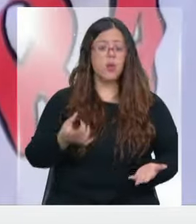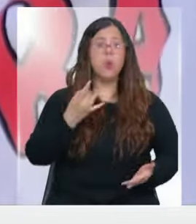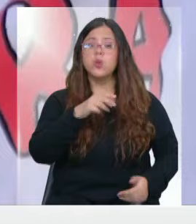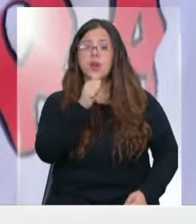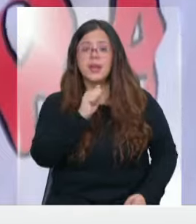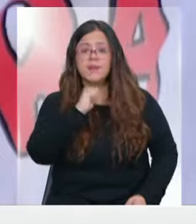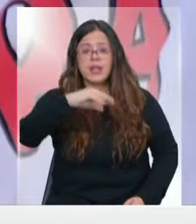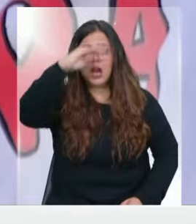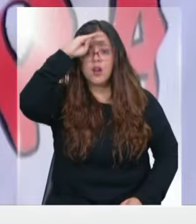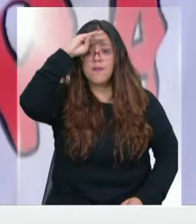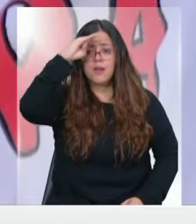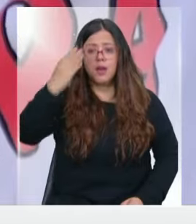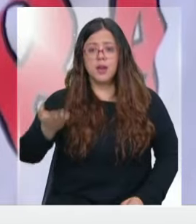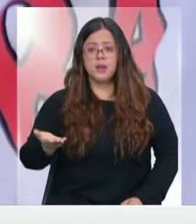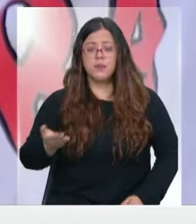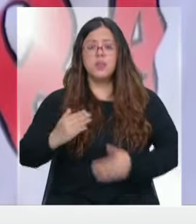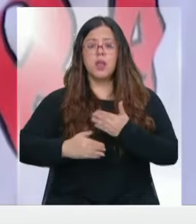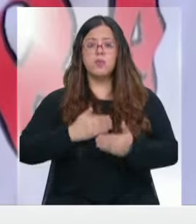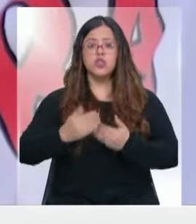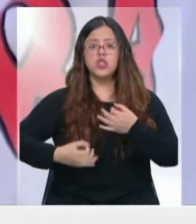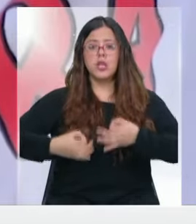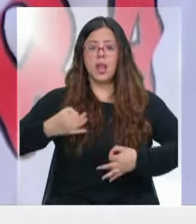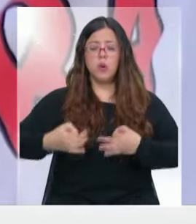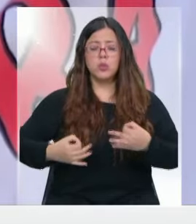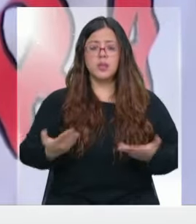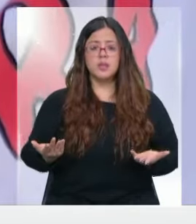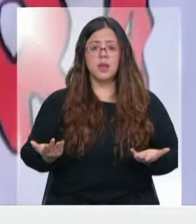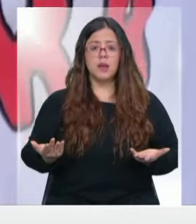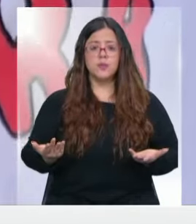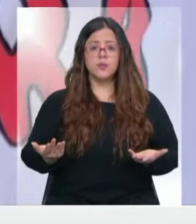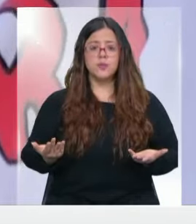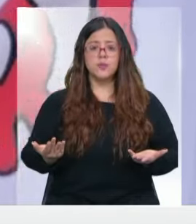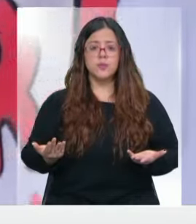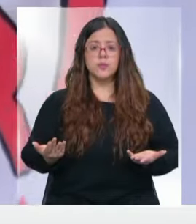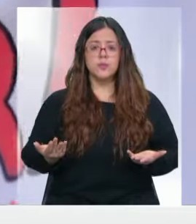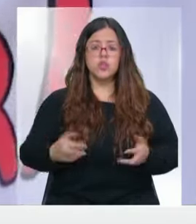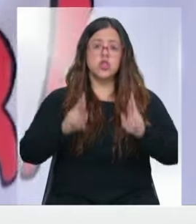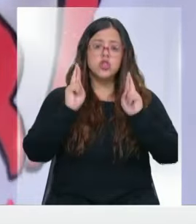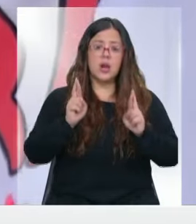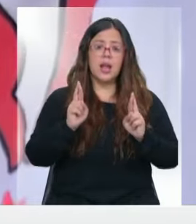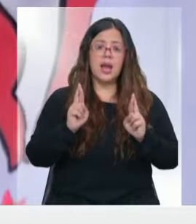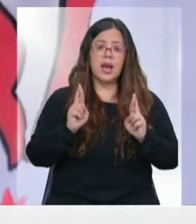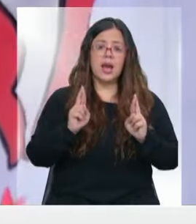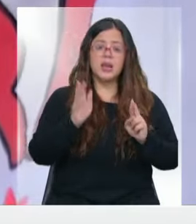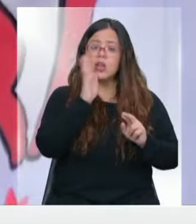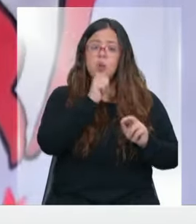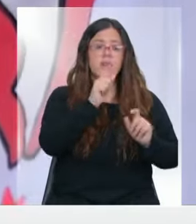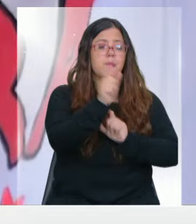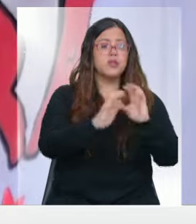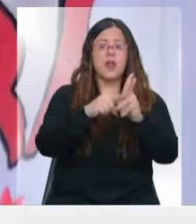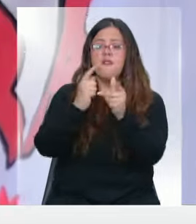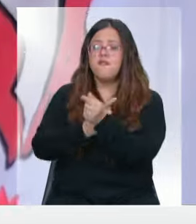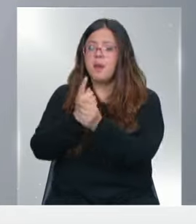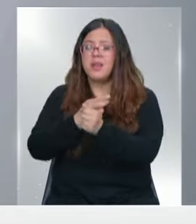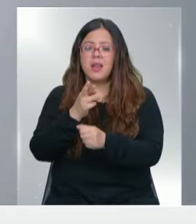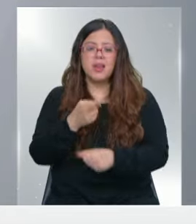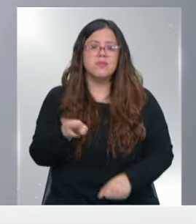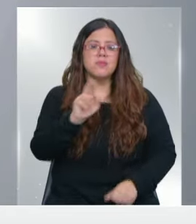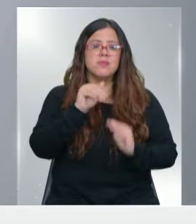queda, confiar en el proceso de la justicia y en que ojalá ninguna otra familia tenga que pasar por esto